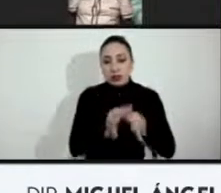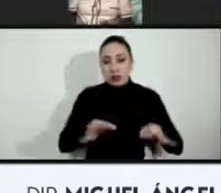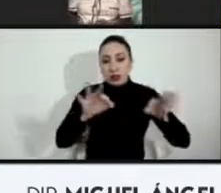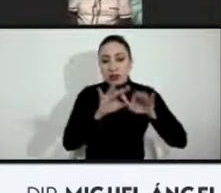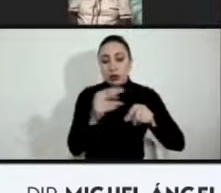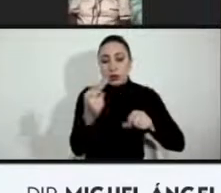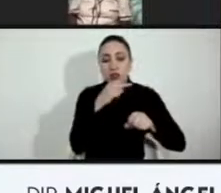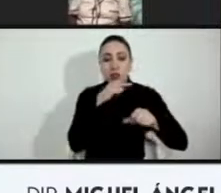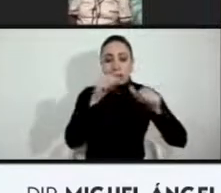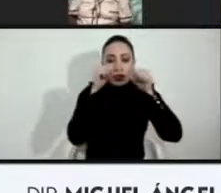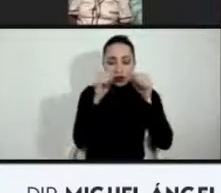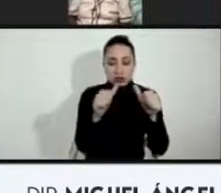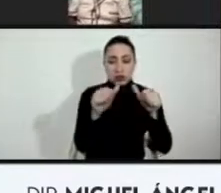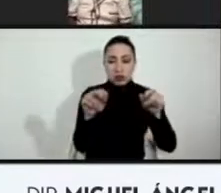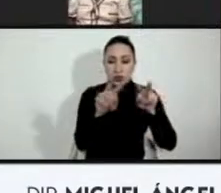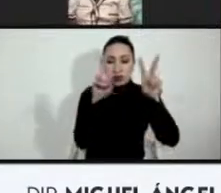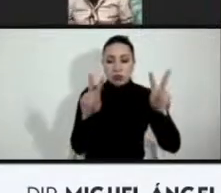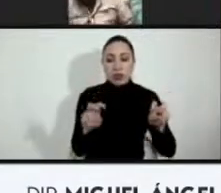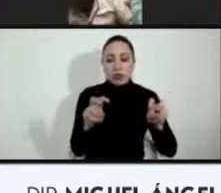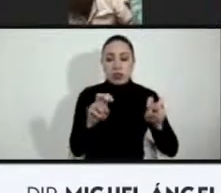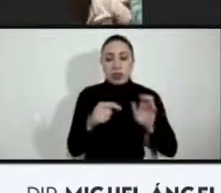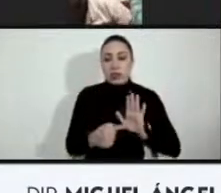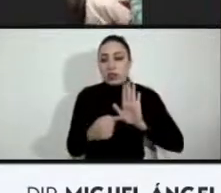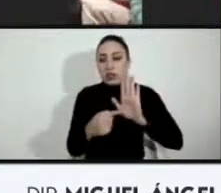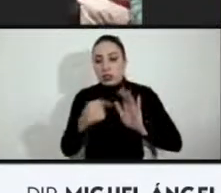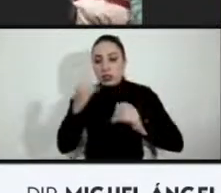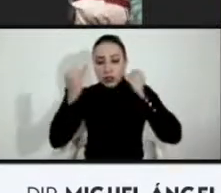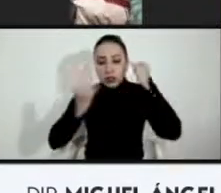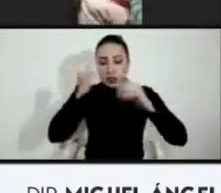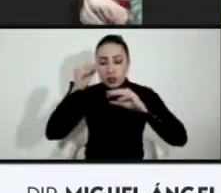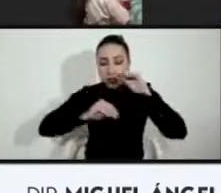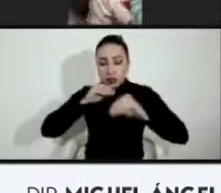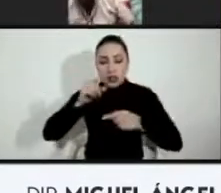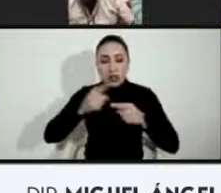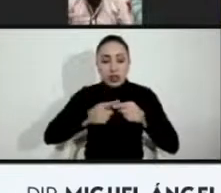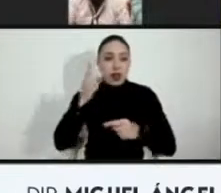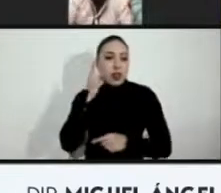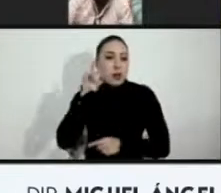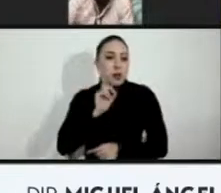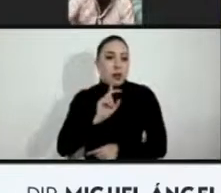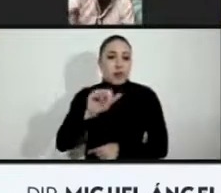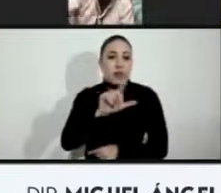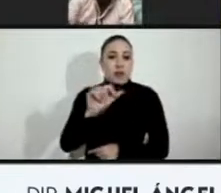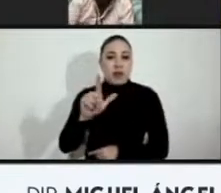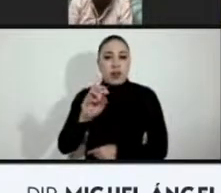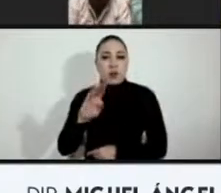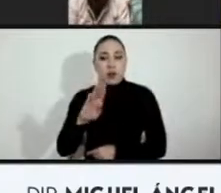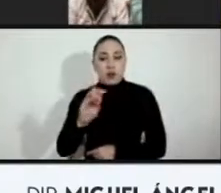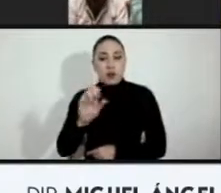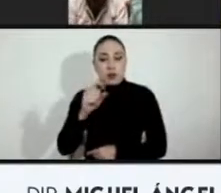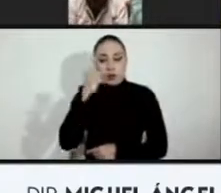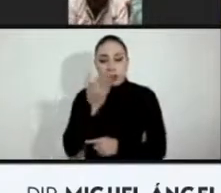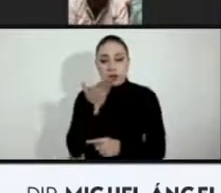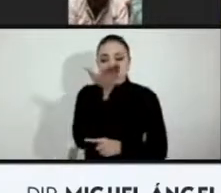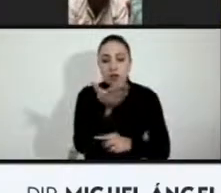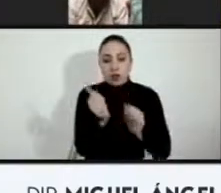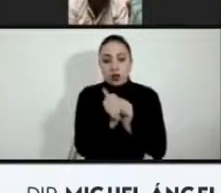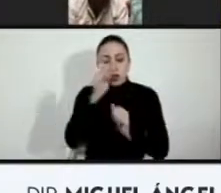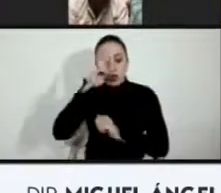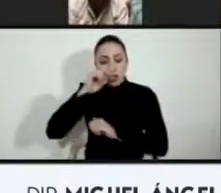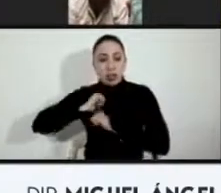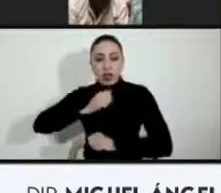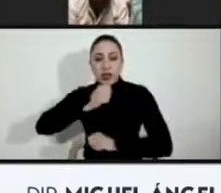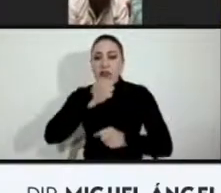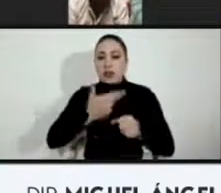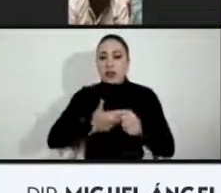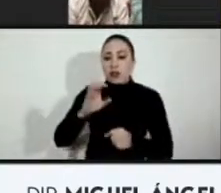acuerdo presentada por la diputada Esperanza Villalobos Pérez, a efecto de exhortar a los titulares de la Secretaría de Obras y Servicios